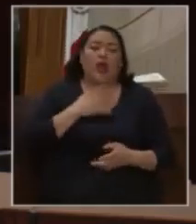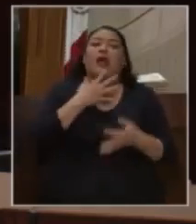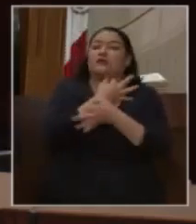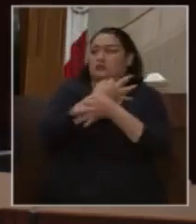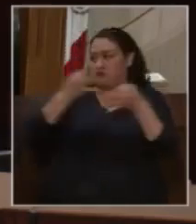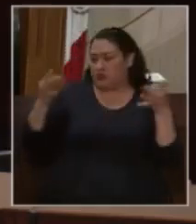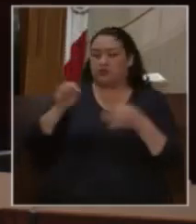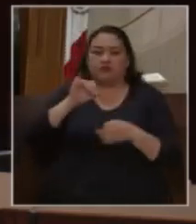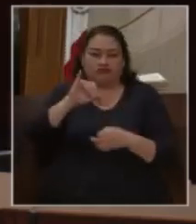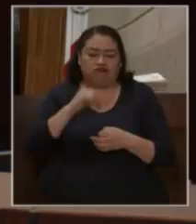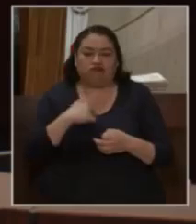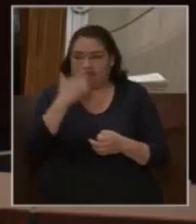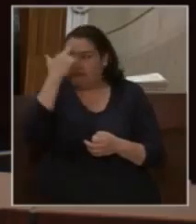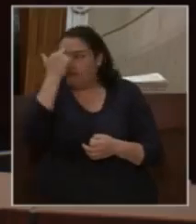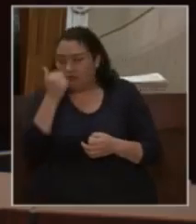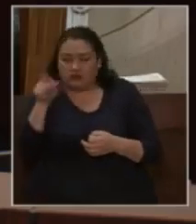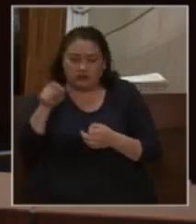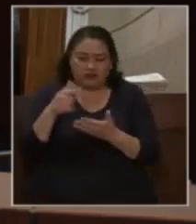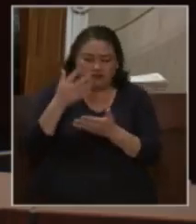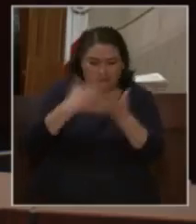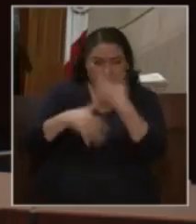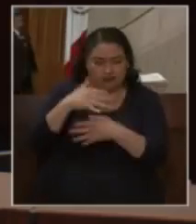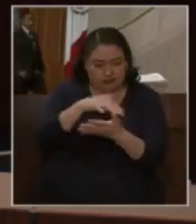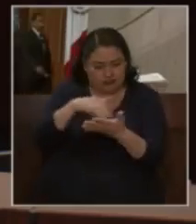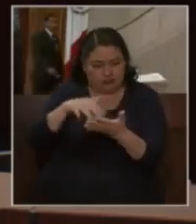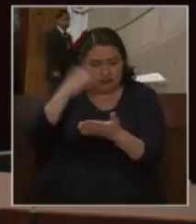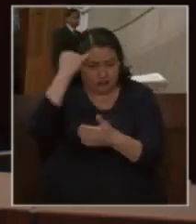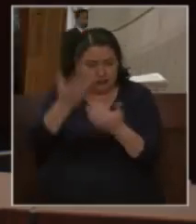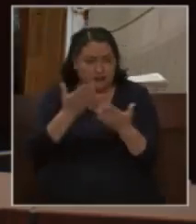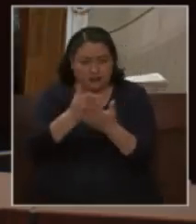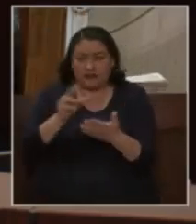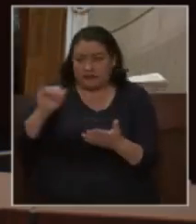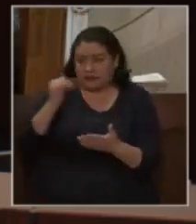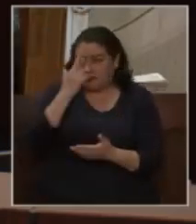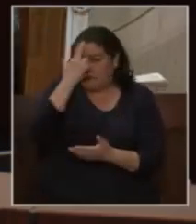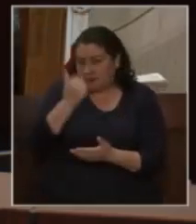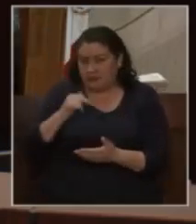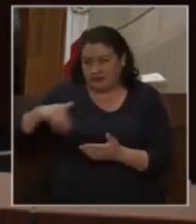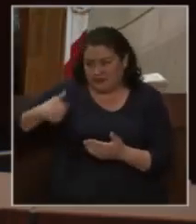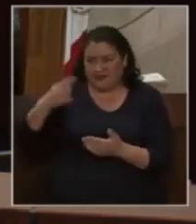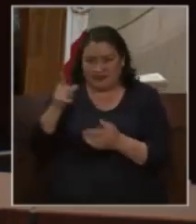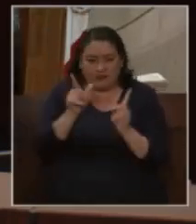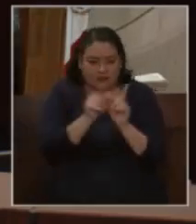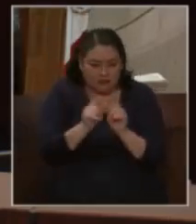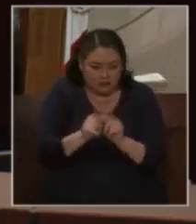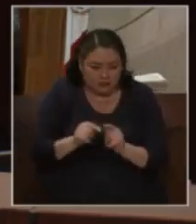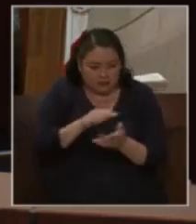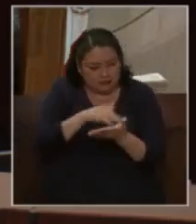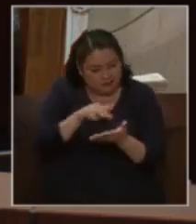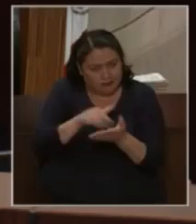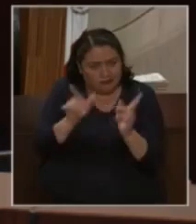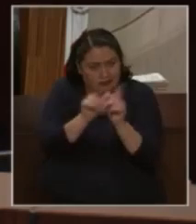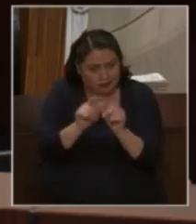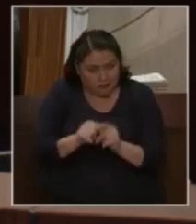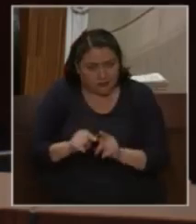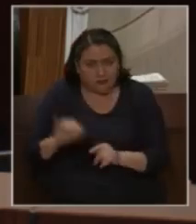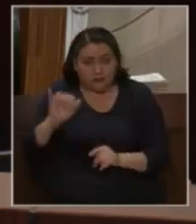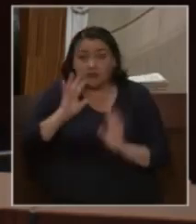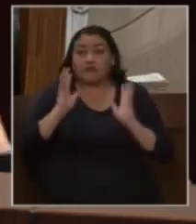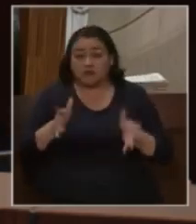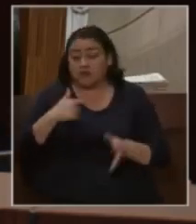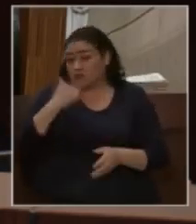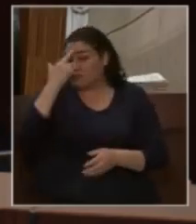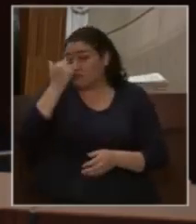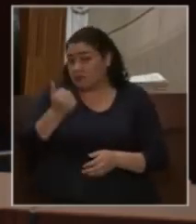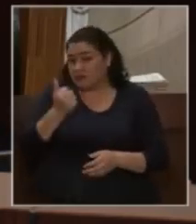plenamente los razonamientos que nos propone el proyecto, que han sido ya sintetizados por el señor secretario. Como